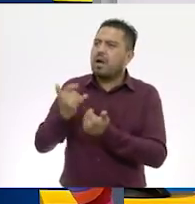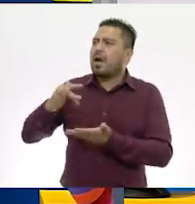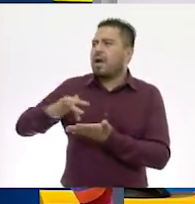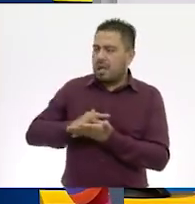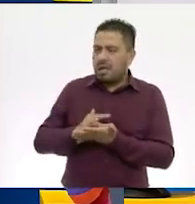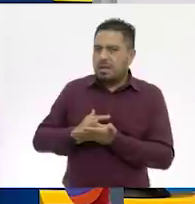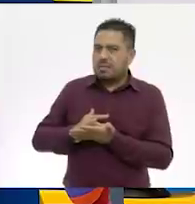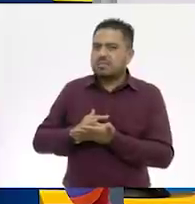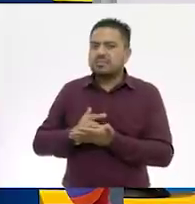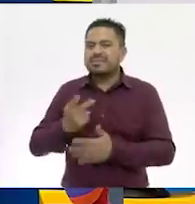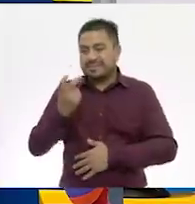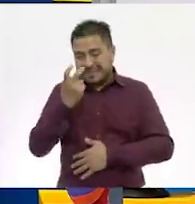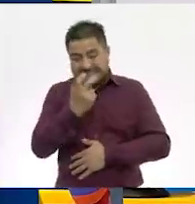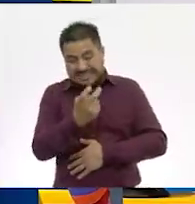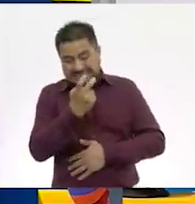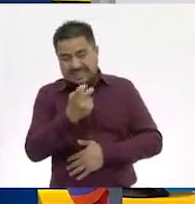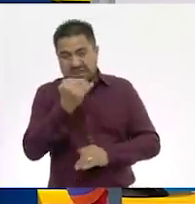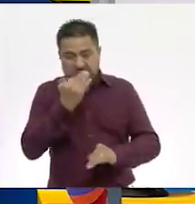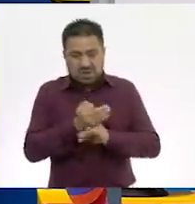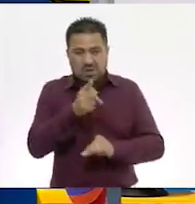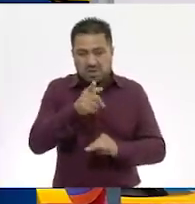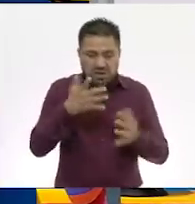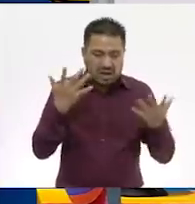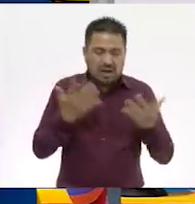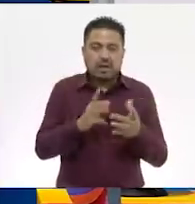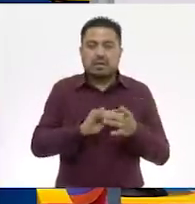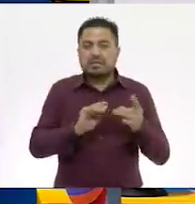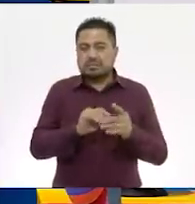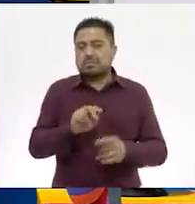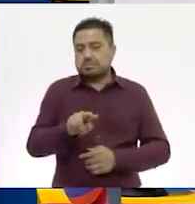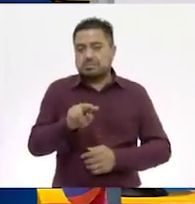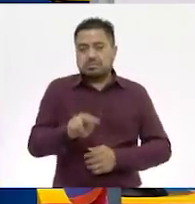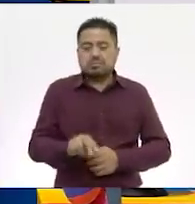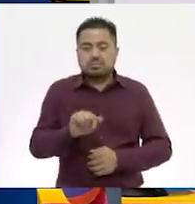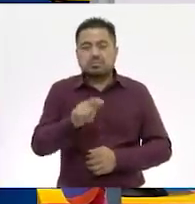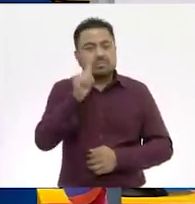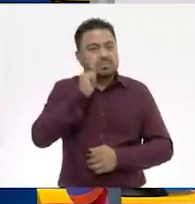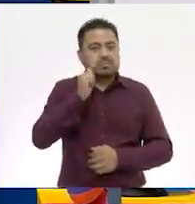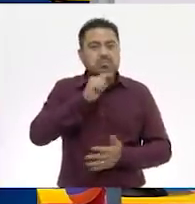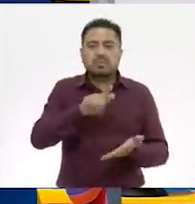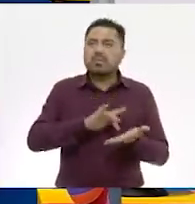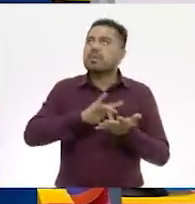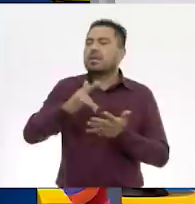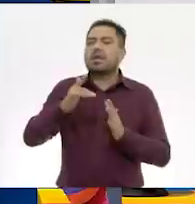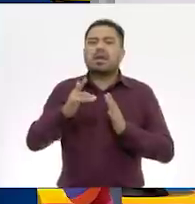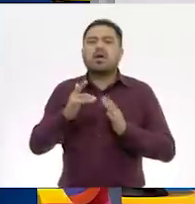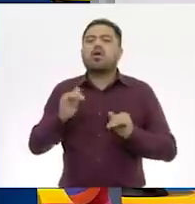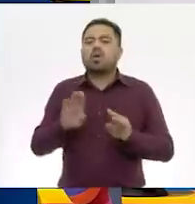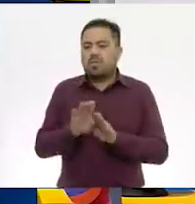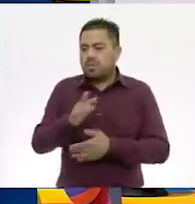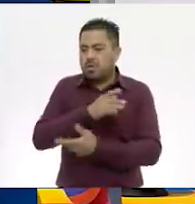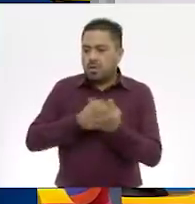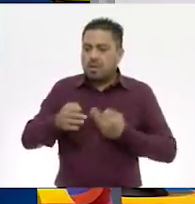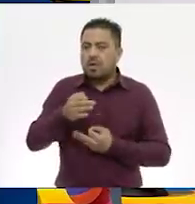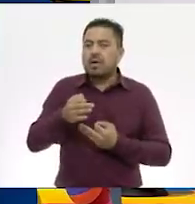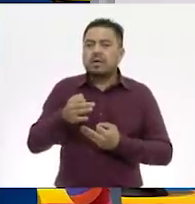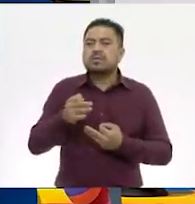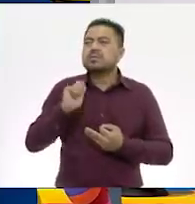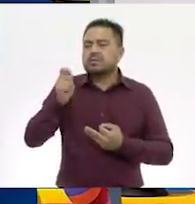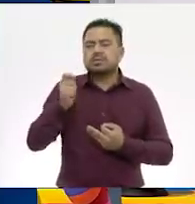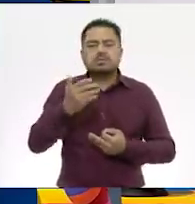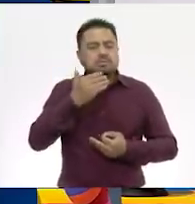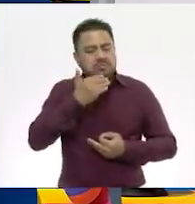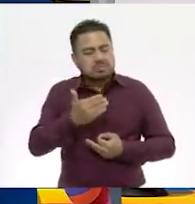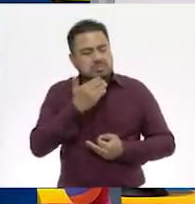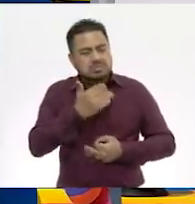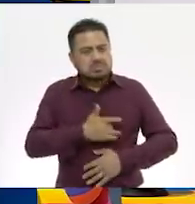Excelente. Esa reflexión que hiciste, Ton, es muy cierto. Agradecer un favor o una acción hacia nosotros es muy noble y